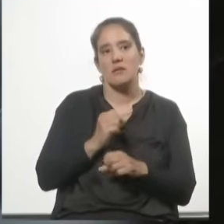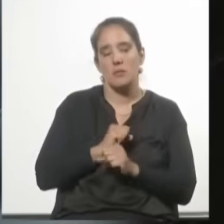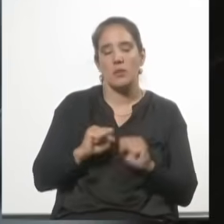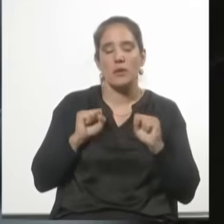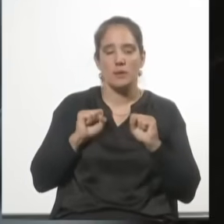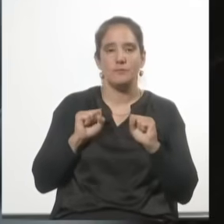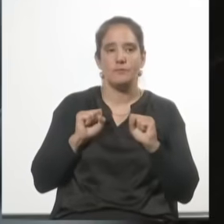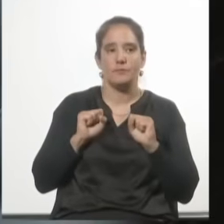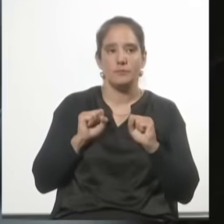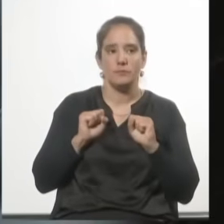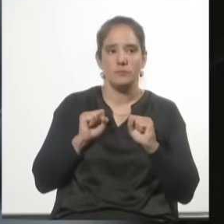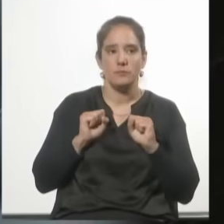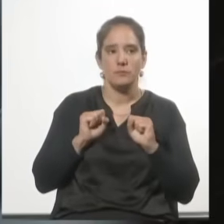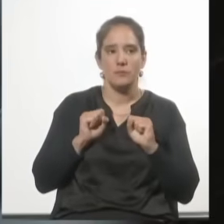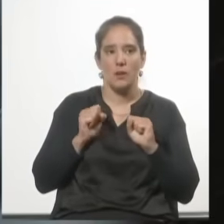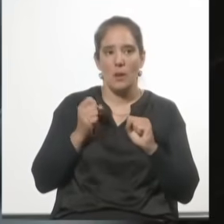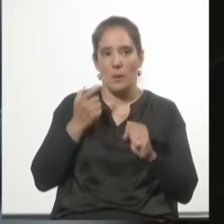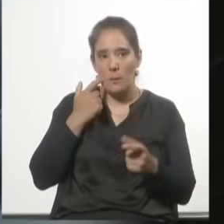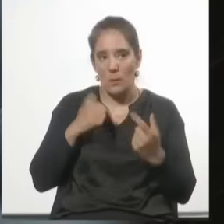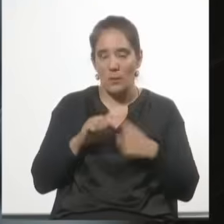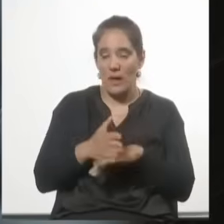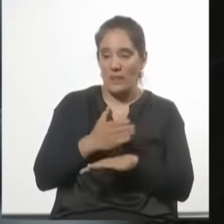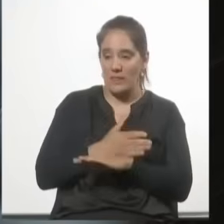consideraran justificados los motivos por lo que el